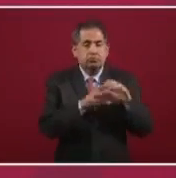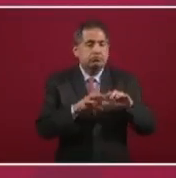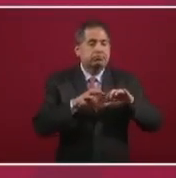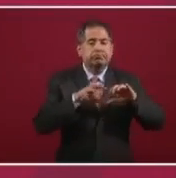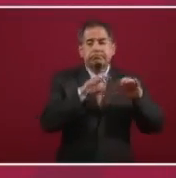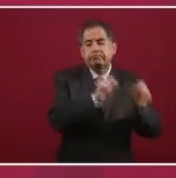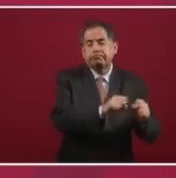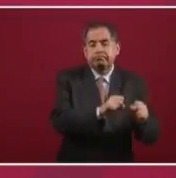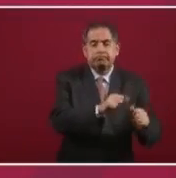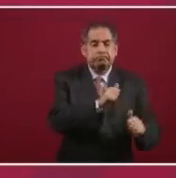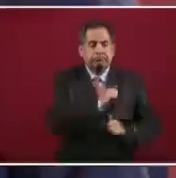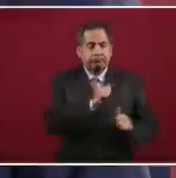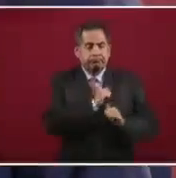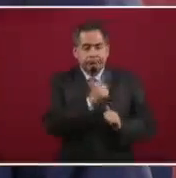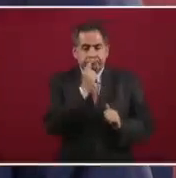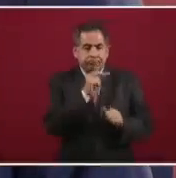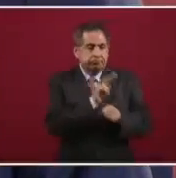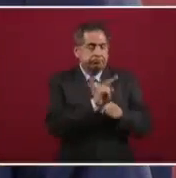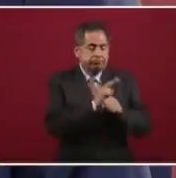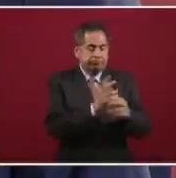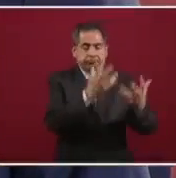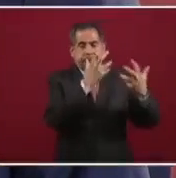los custodios